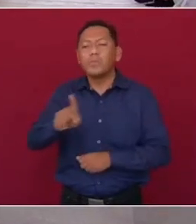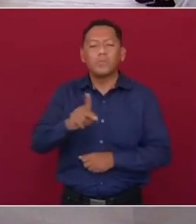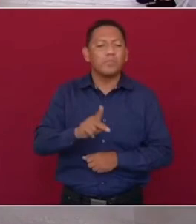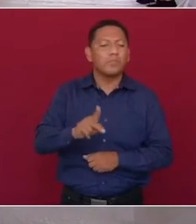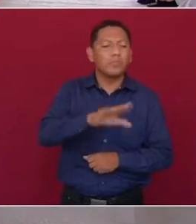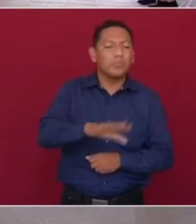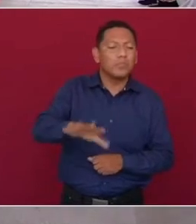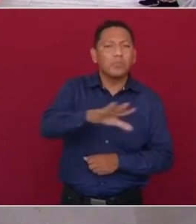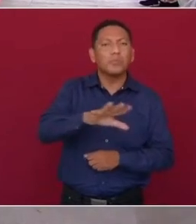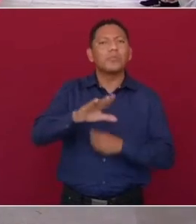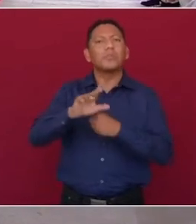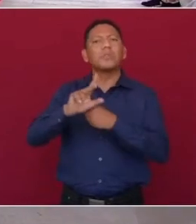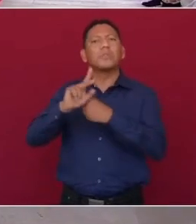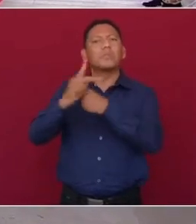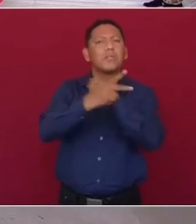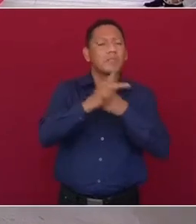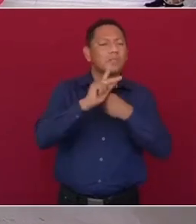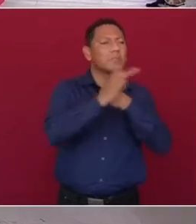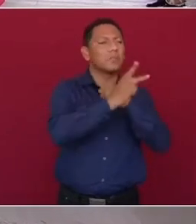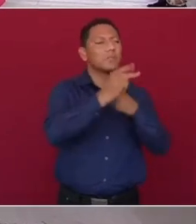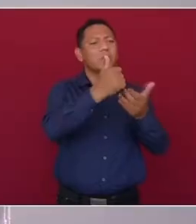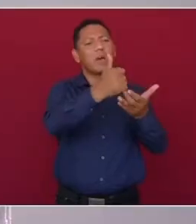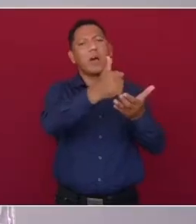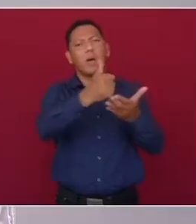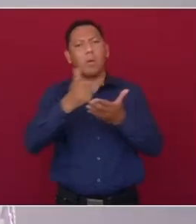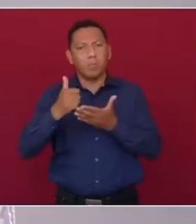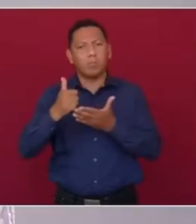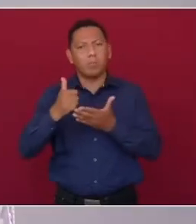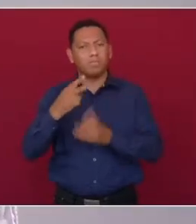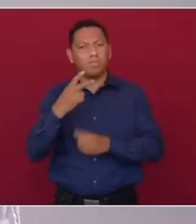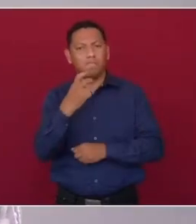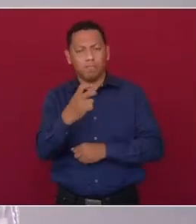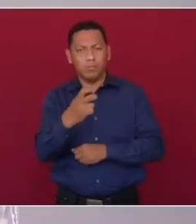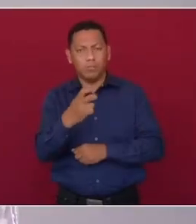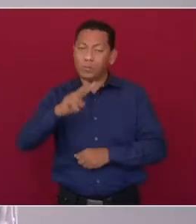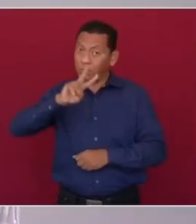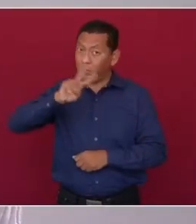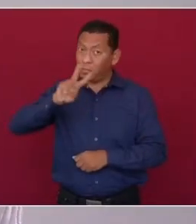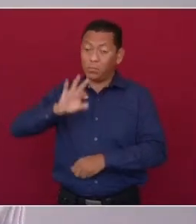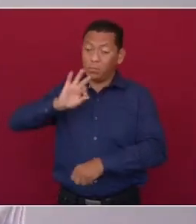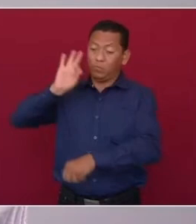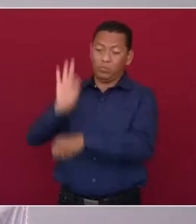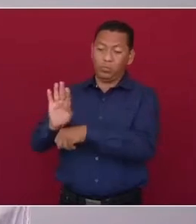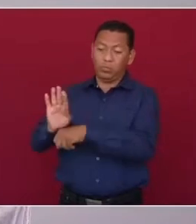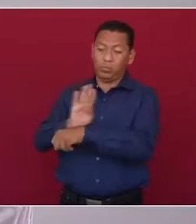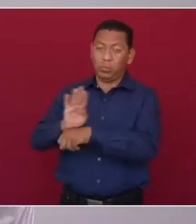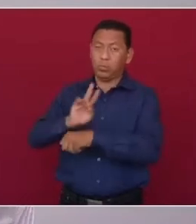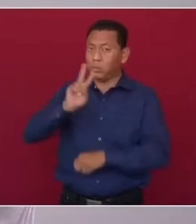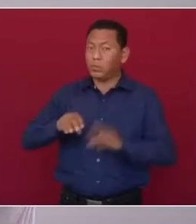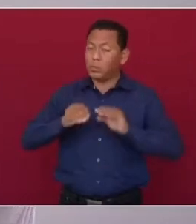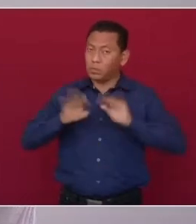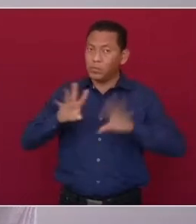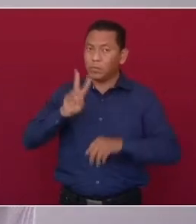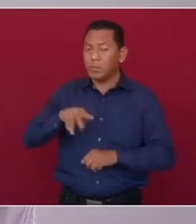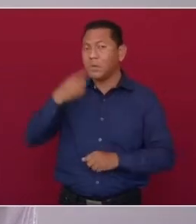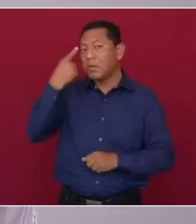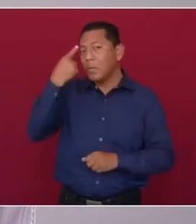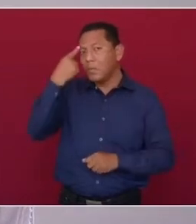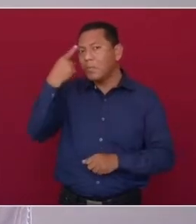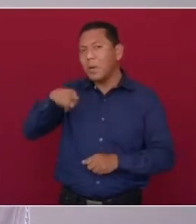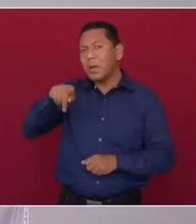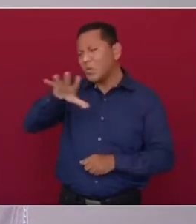los países del mundo, y que será benéfico, sin duda, para la